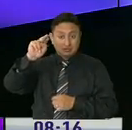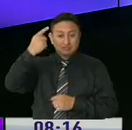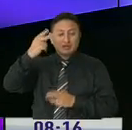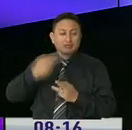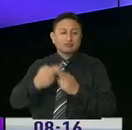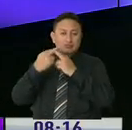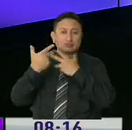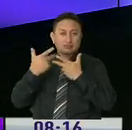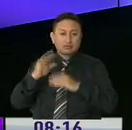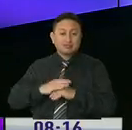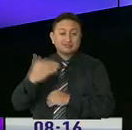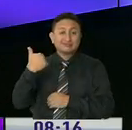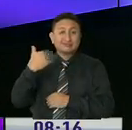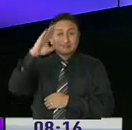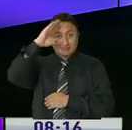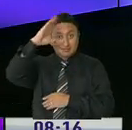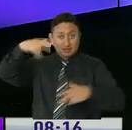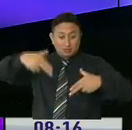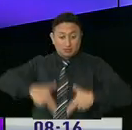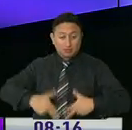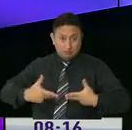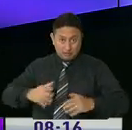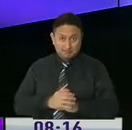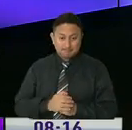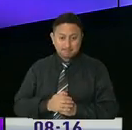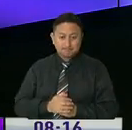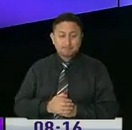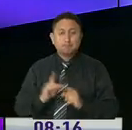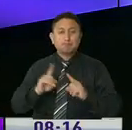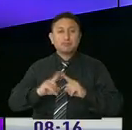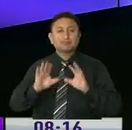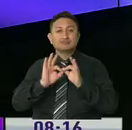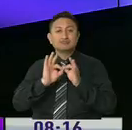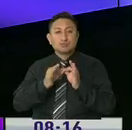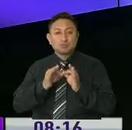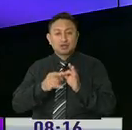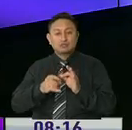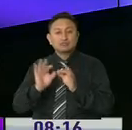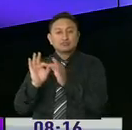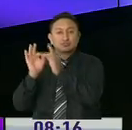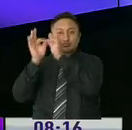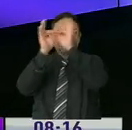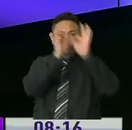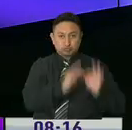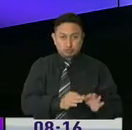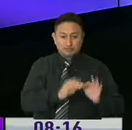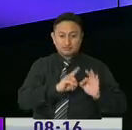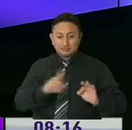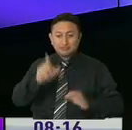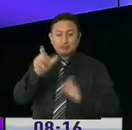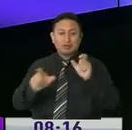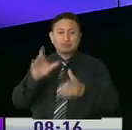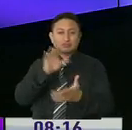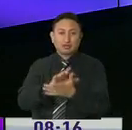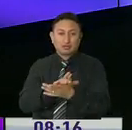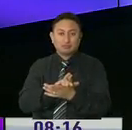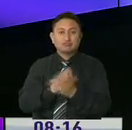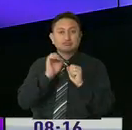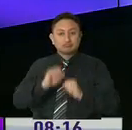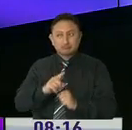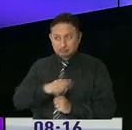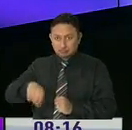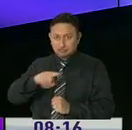hay seguridad para evitar que se siga desmantelando, pero hay que limpiarlo, hay que adecentarlo y hay que darles tranquilidad, porque todavía como